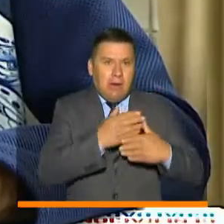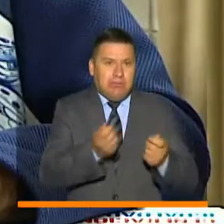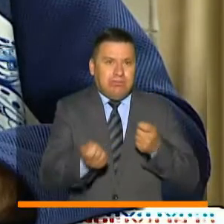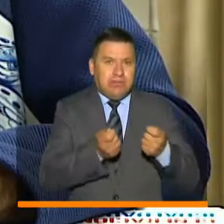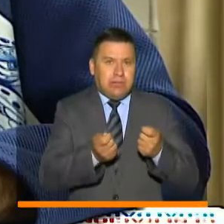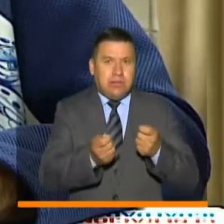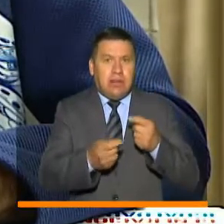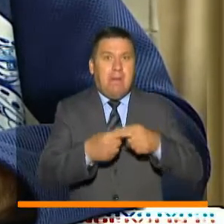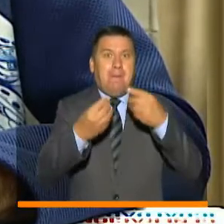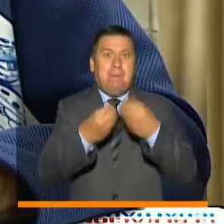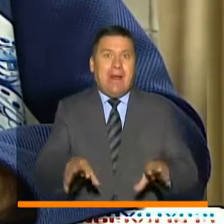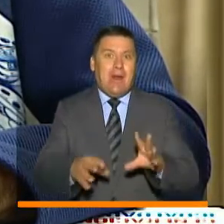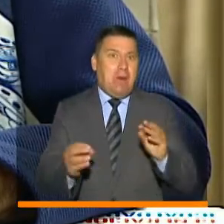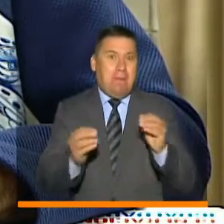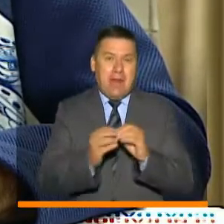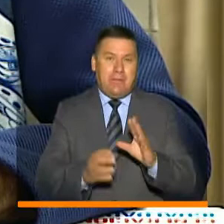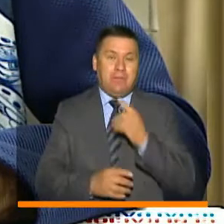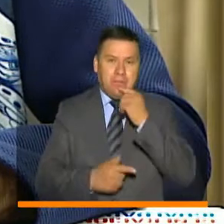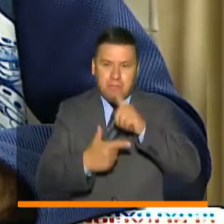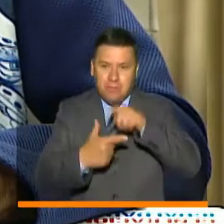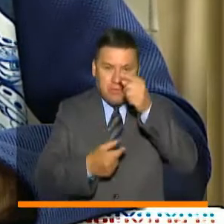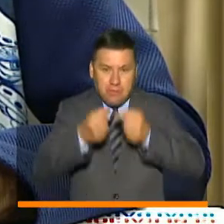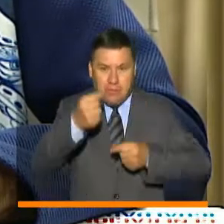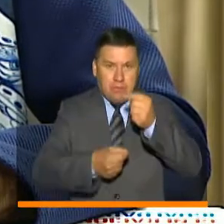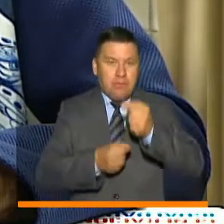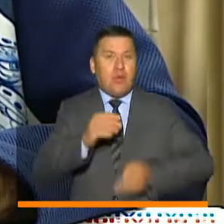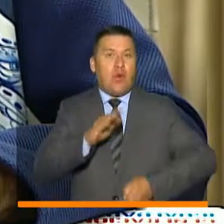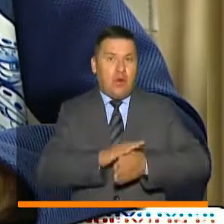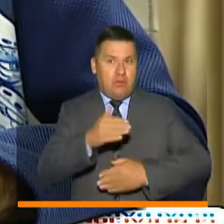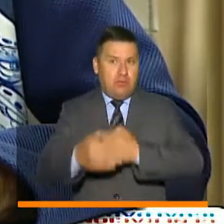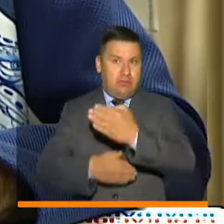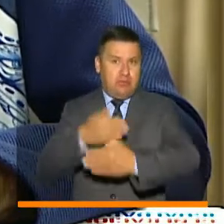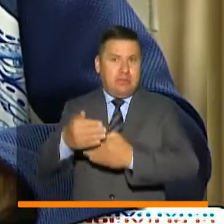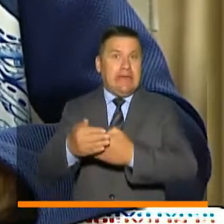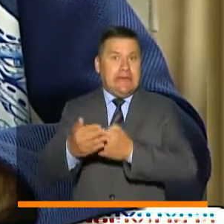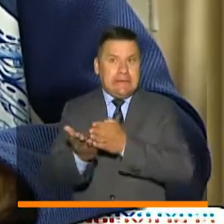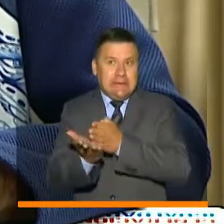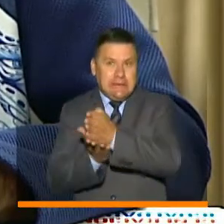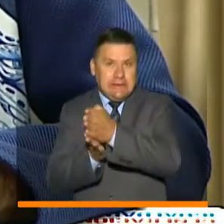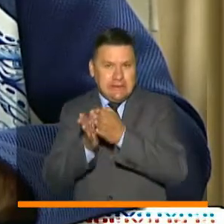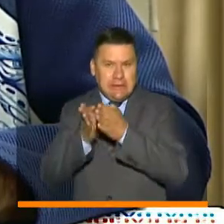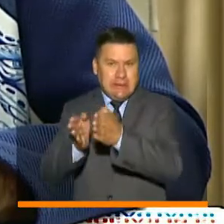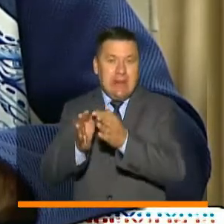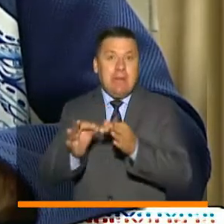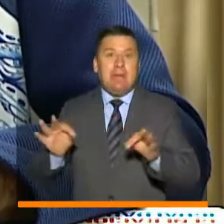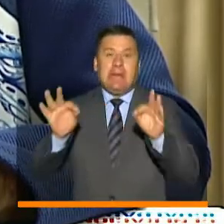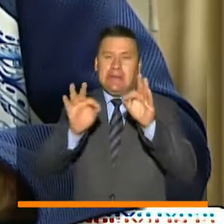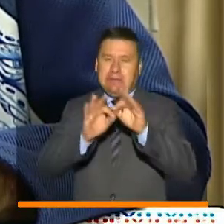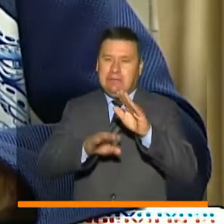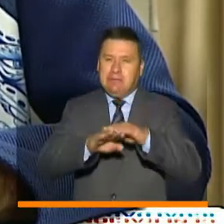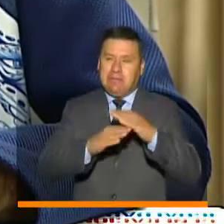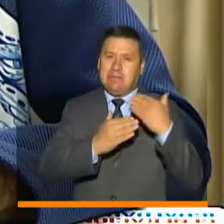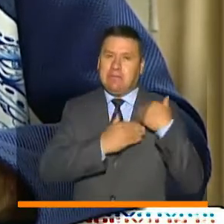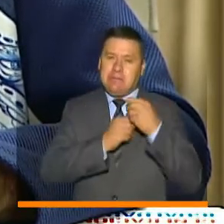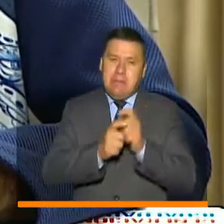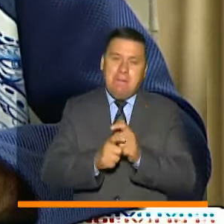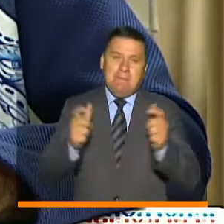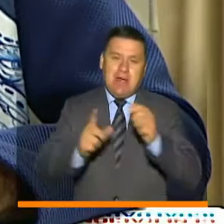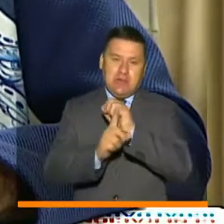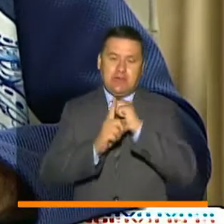Las medidas de apertura social y económica deben seguir progresivamente, pero con una mayor